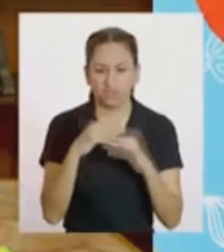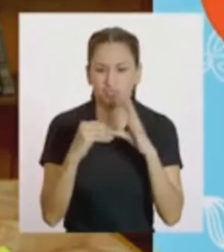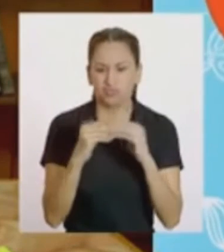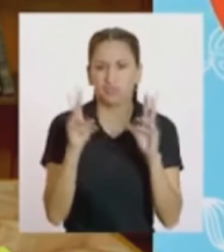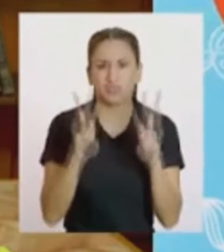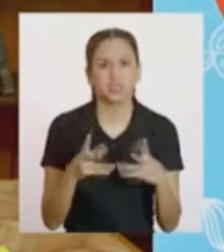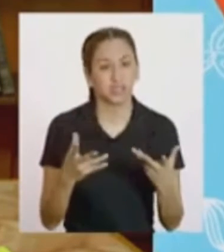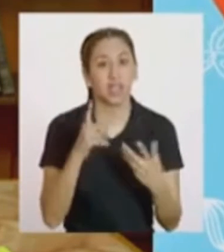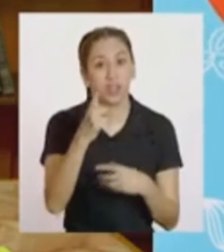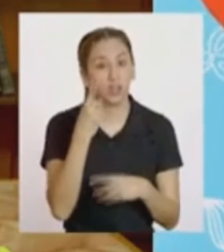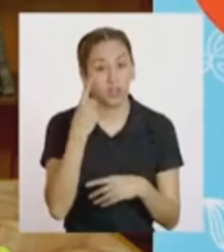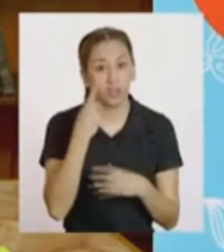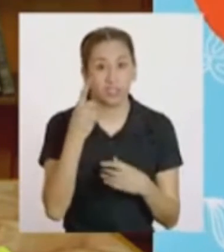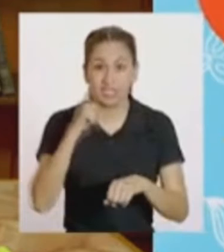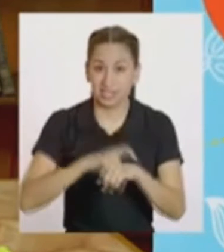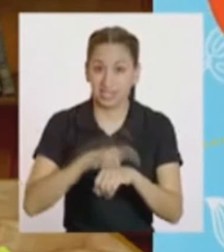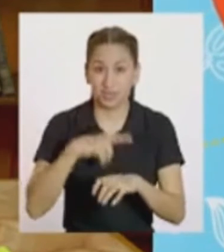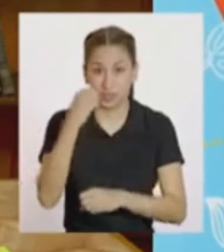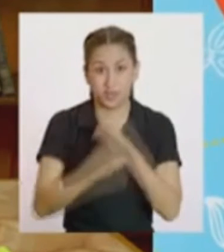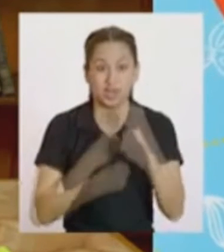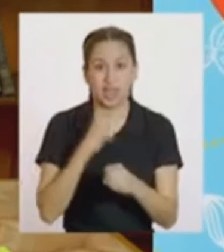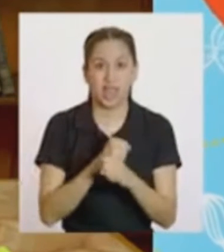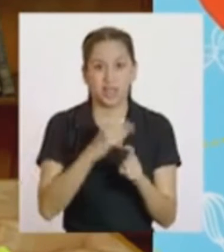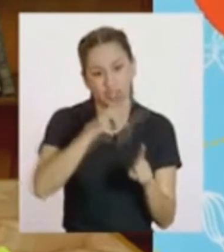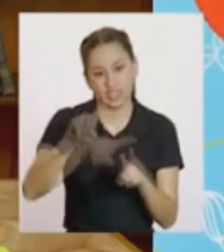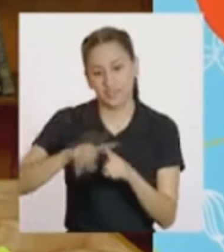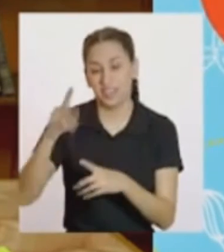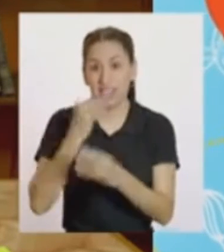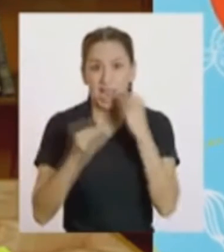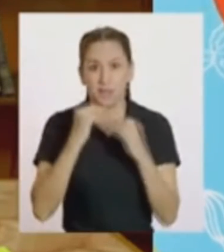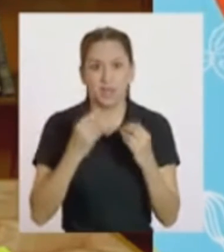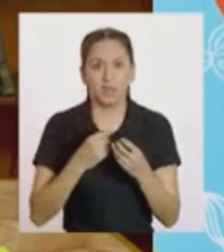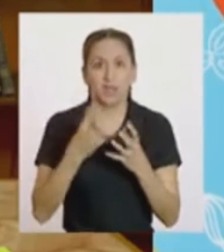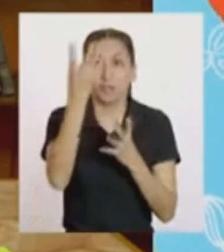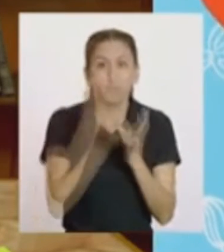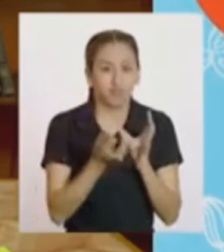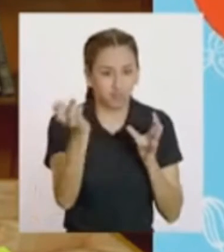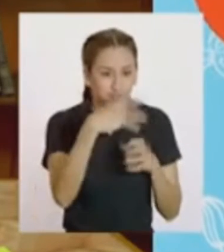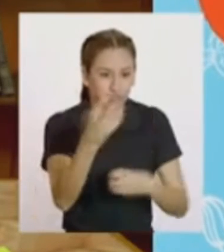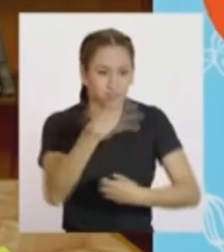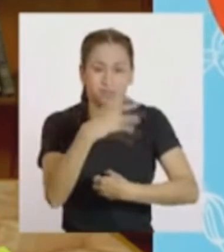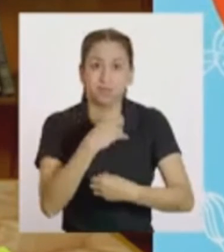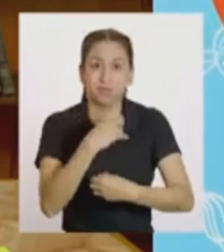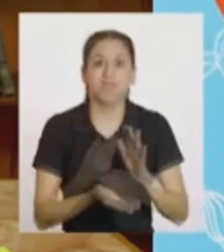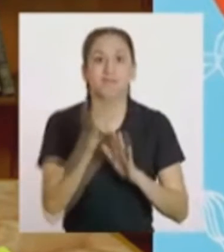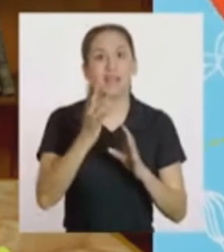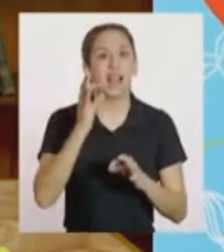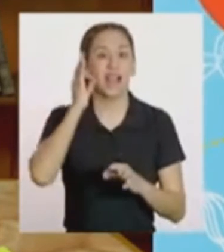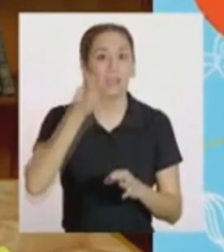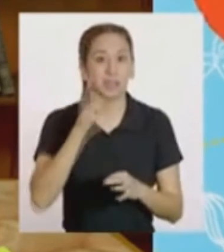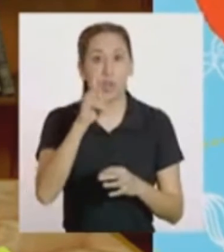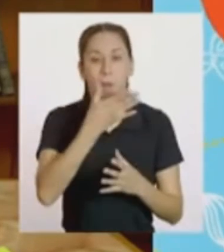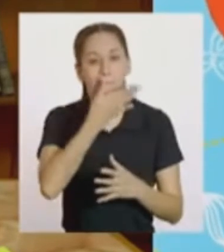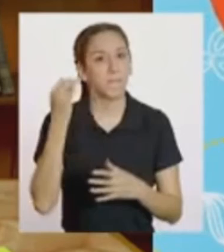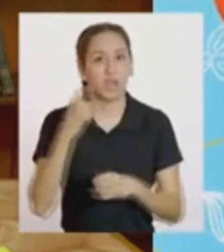en qué época del año se encuentran más disponibles los alimentos nos permite elegir alimentos más frescos a un